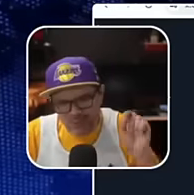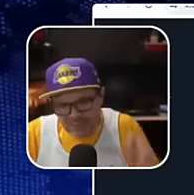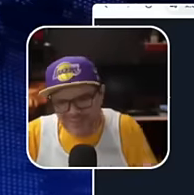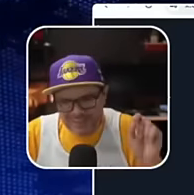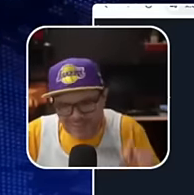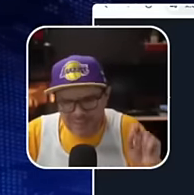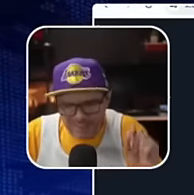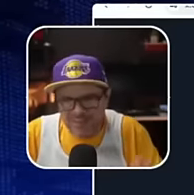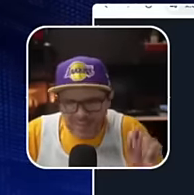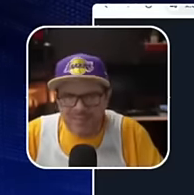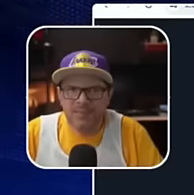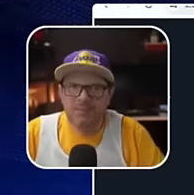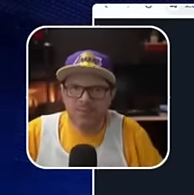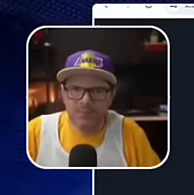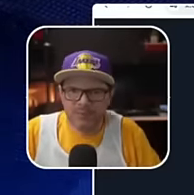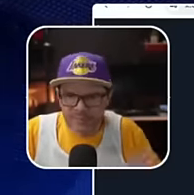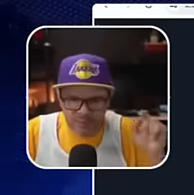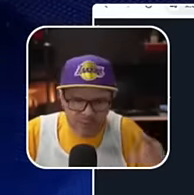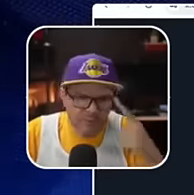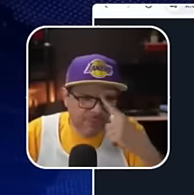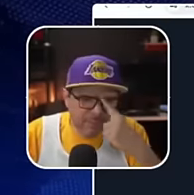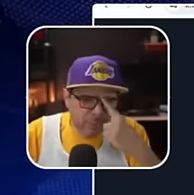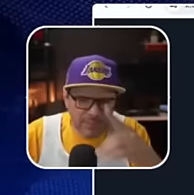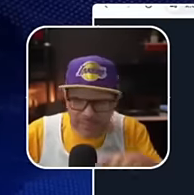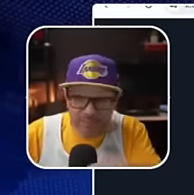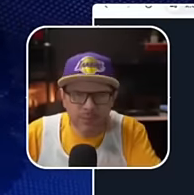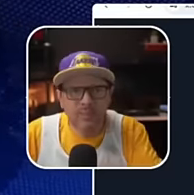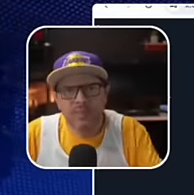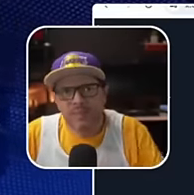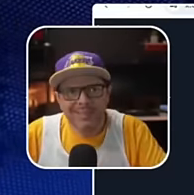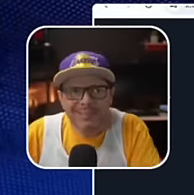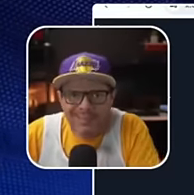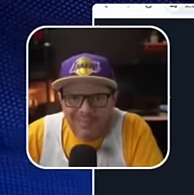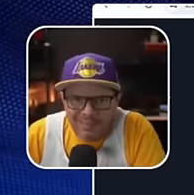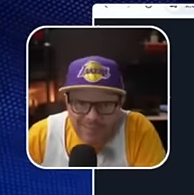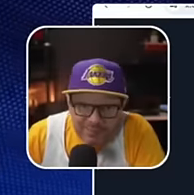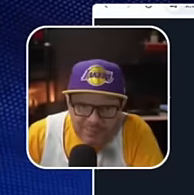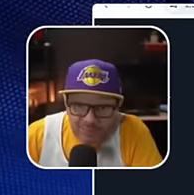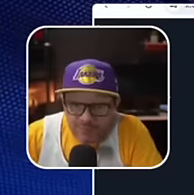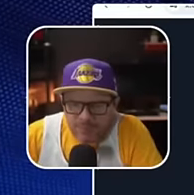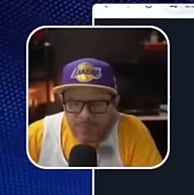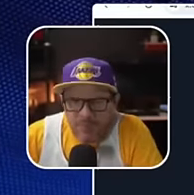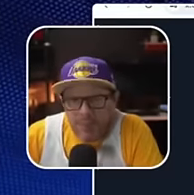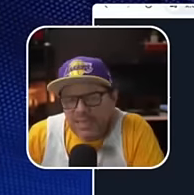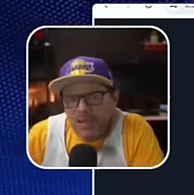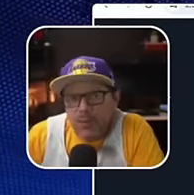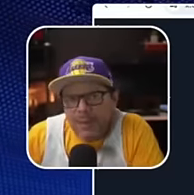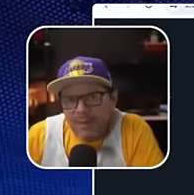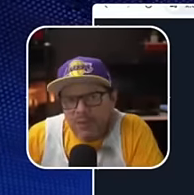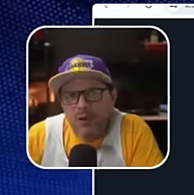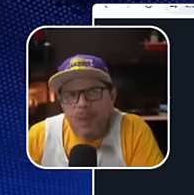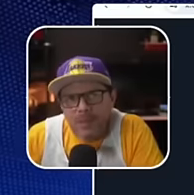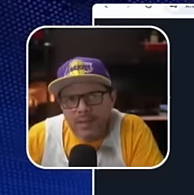esto es indignante mis amigos así es que no se me vayan porque esto es indignante están